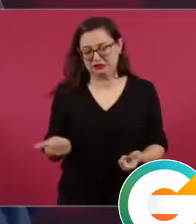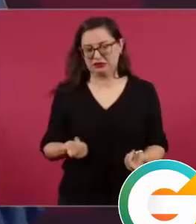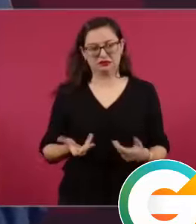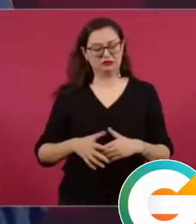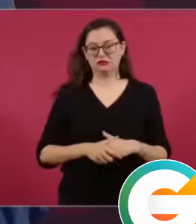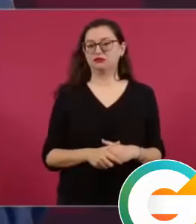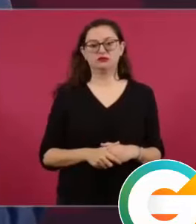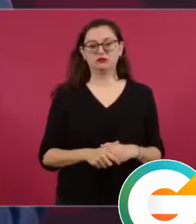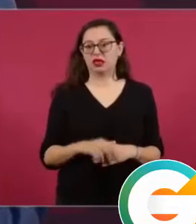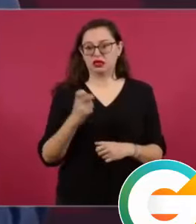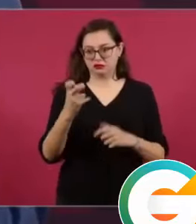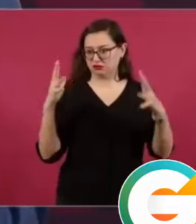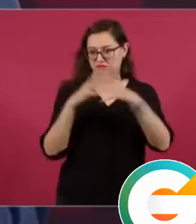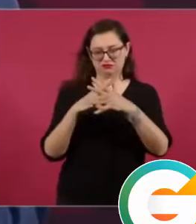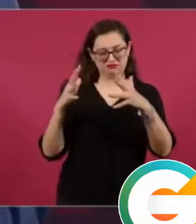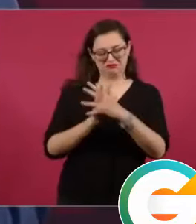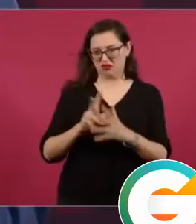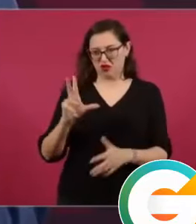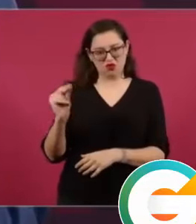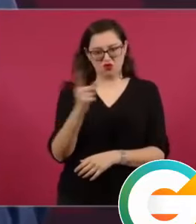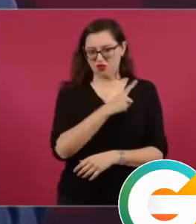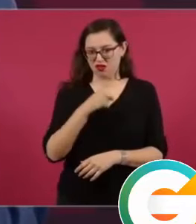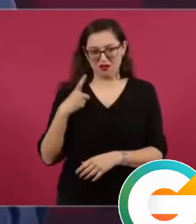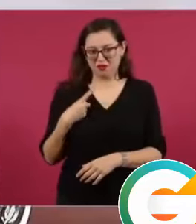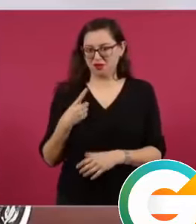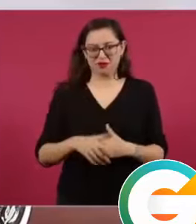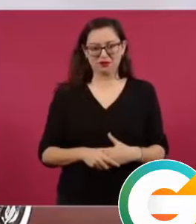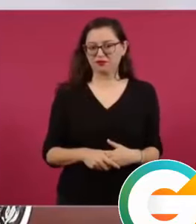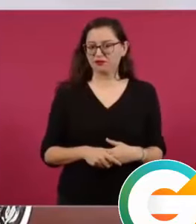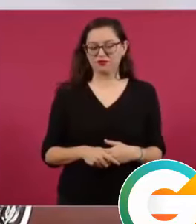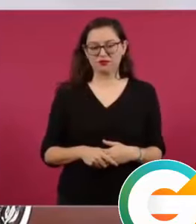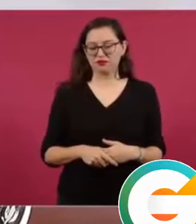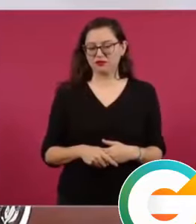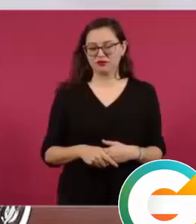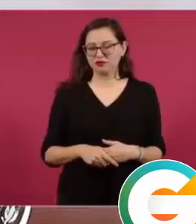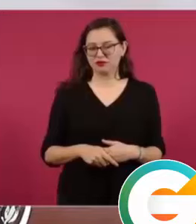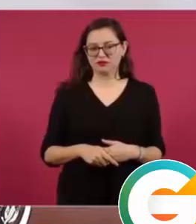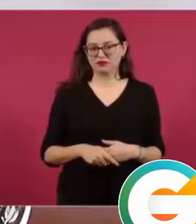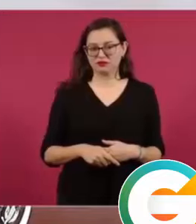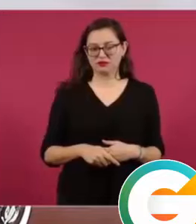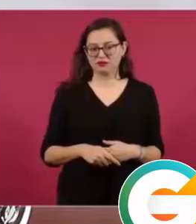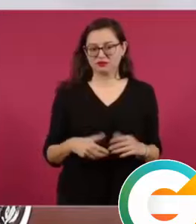pues que no se enfrenten, que no haya